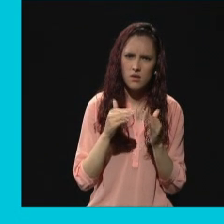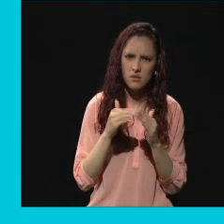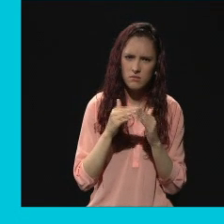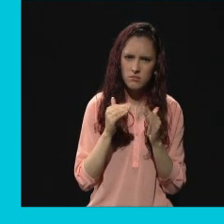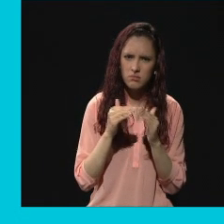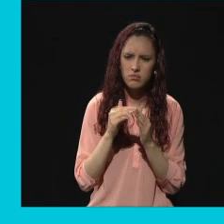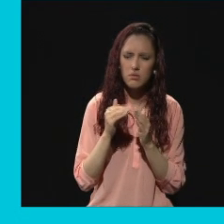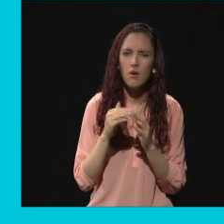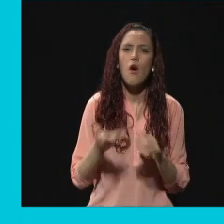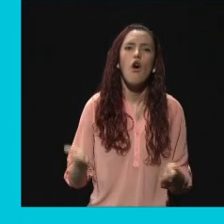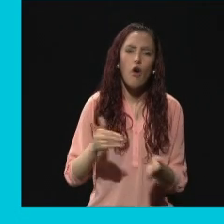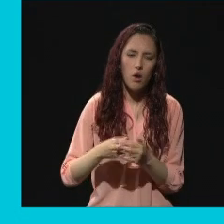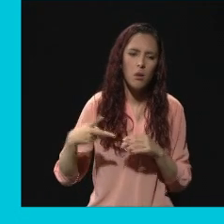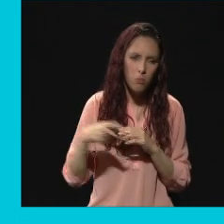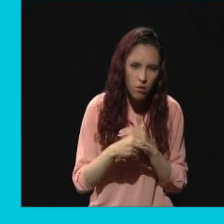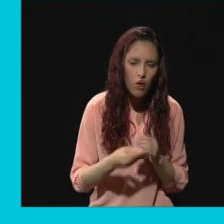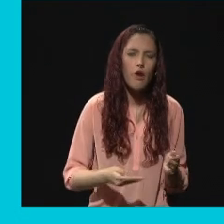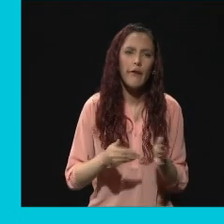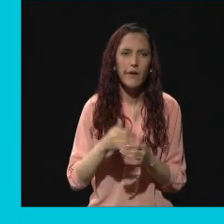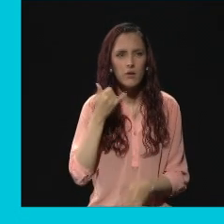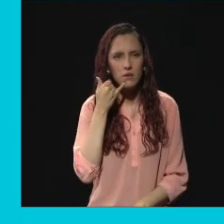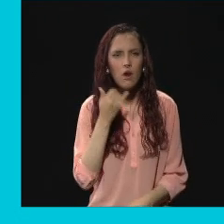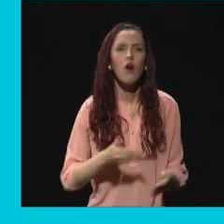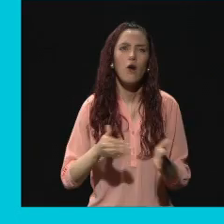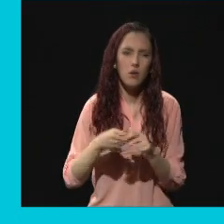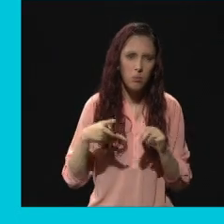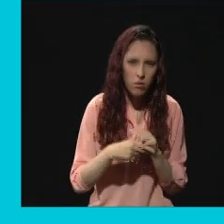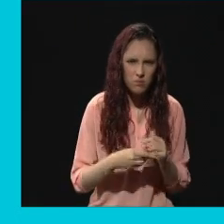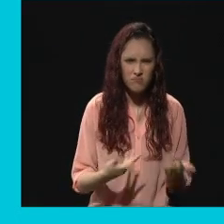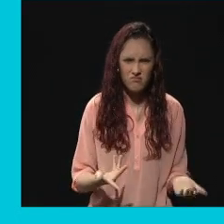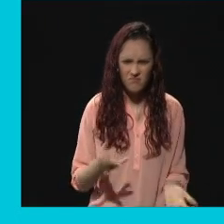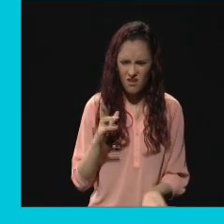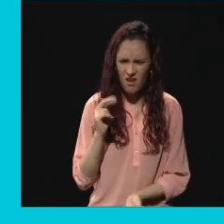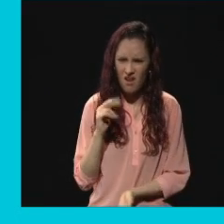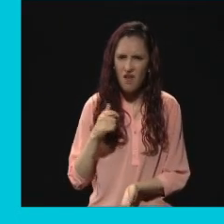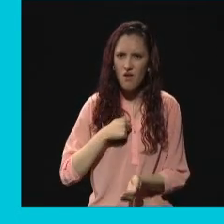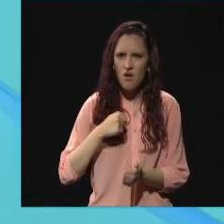y ellos no me envían nunca las facturas